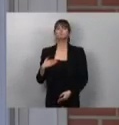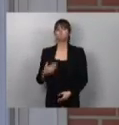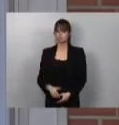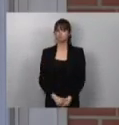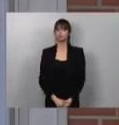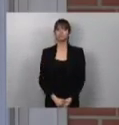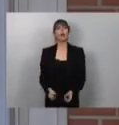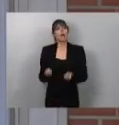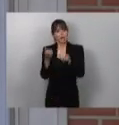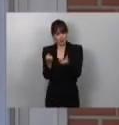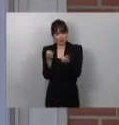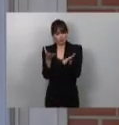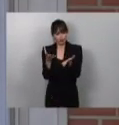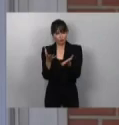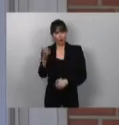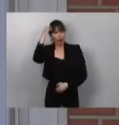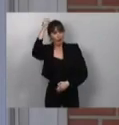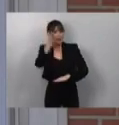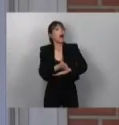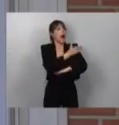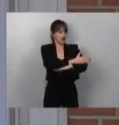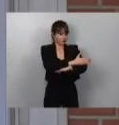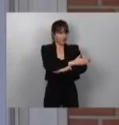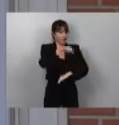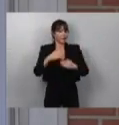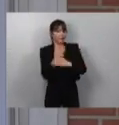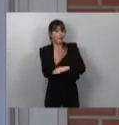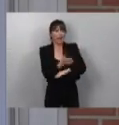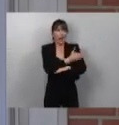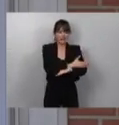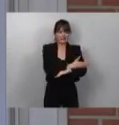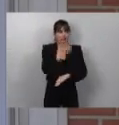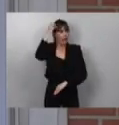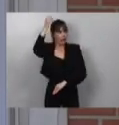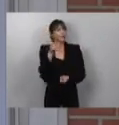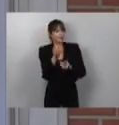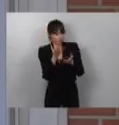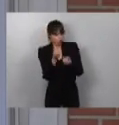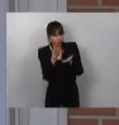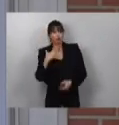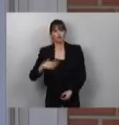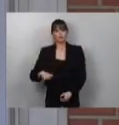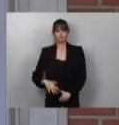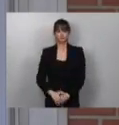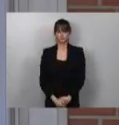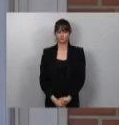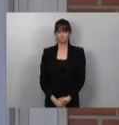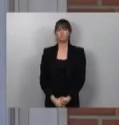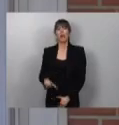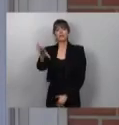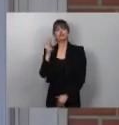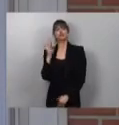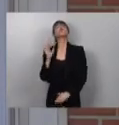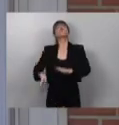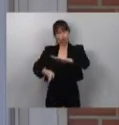vida política dignificarla Hay que hacerlo de otra manera no en cualquier caso como digo eh eh al final sí parece que